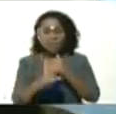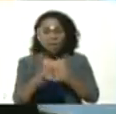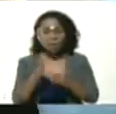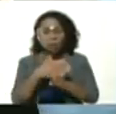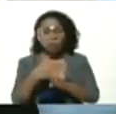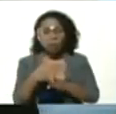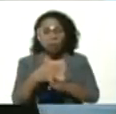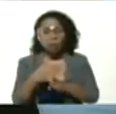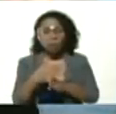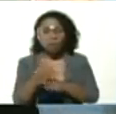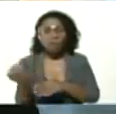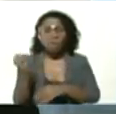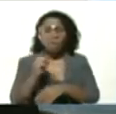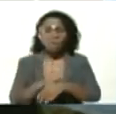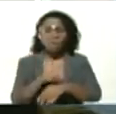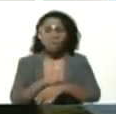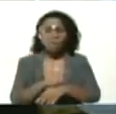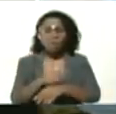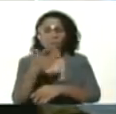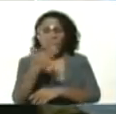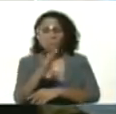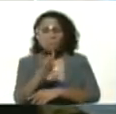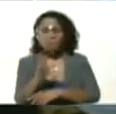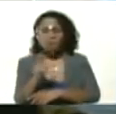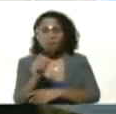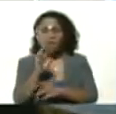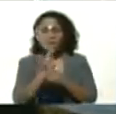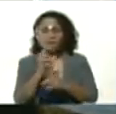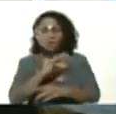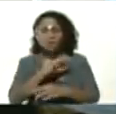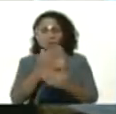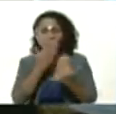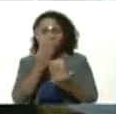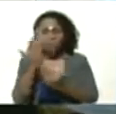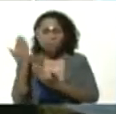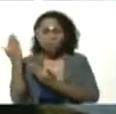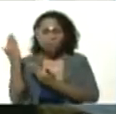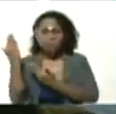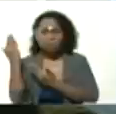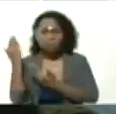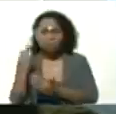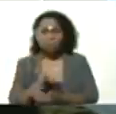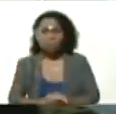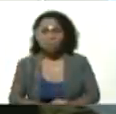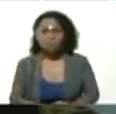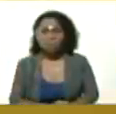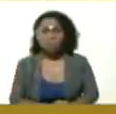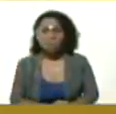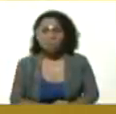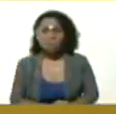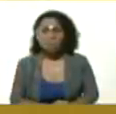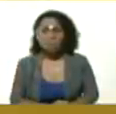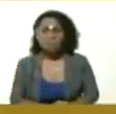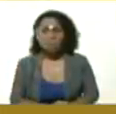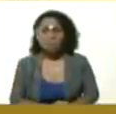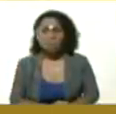compartió más temprano, hace poco, en las redes sociales. Escuchemos lo que dijo el jefe de Estado venezolano.